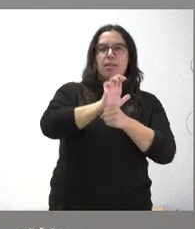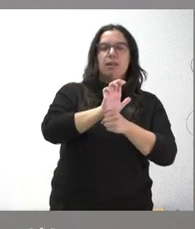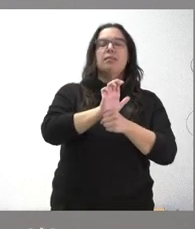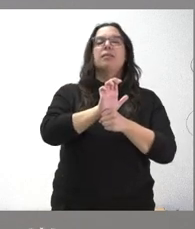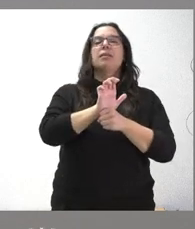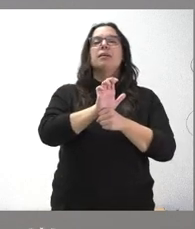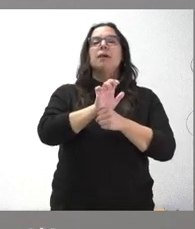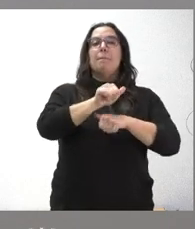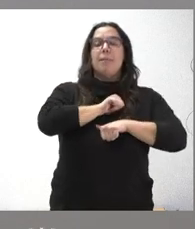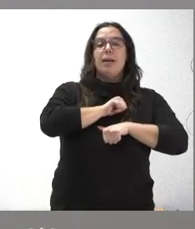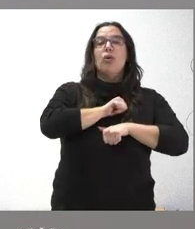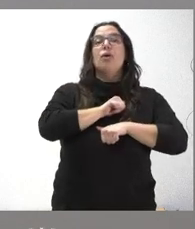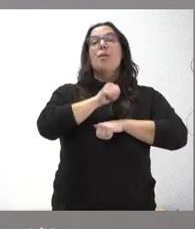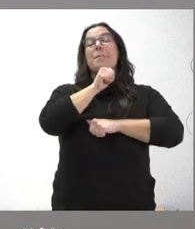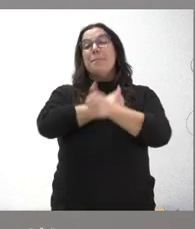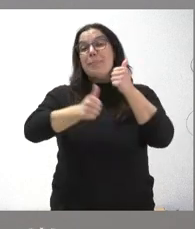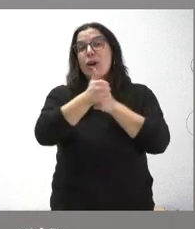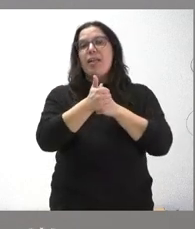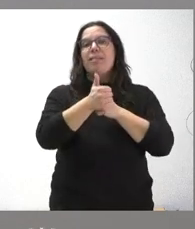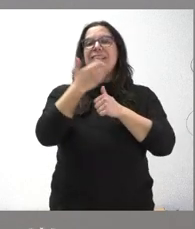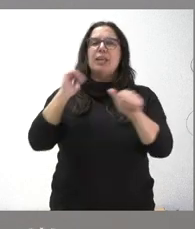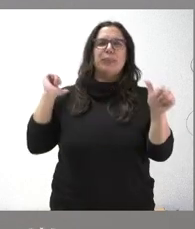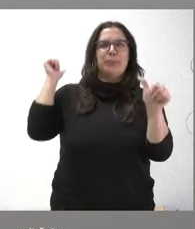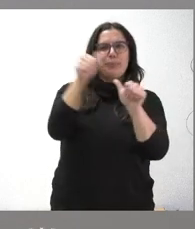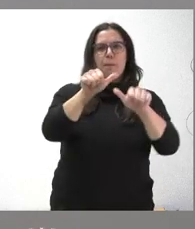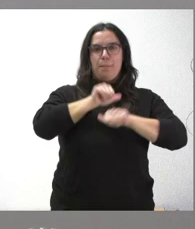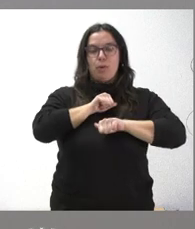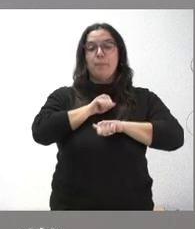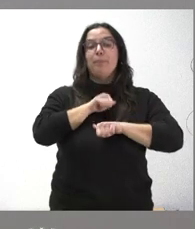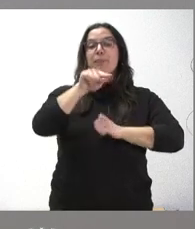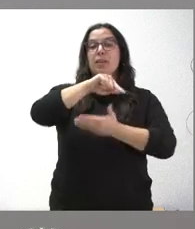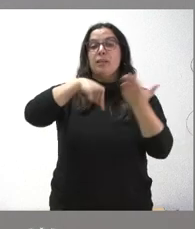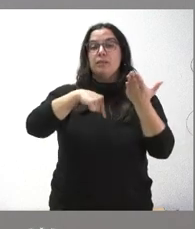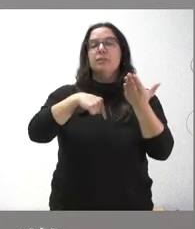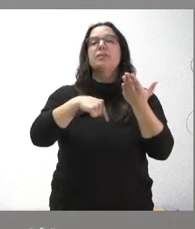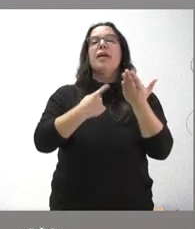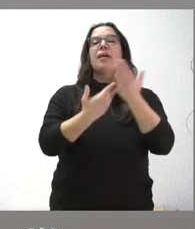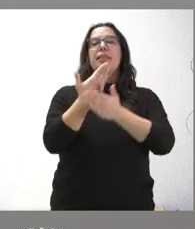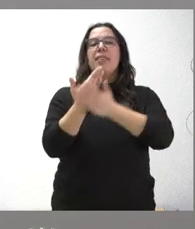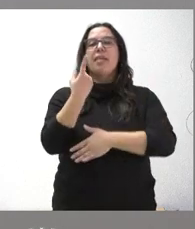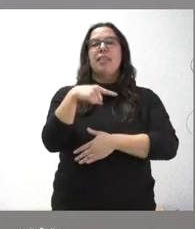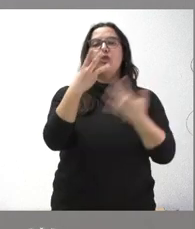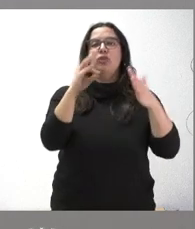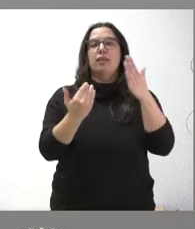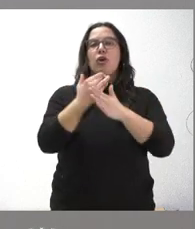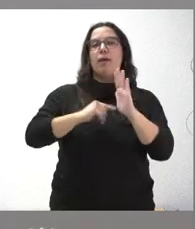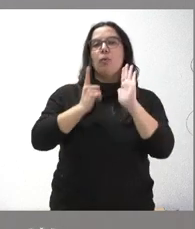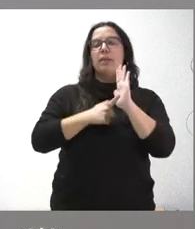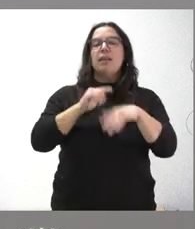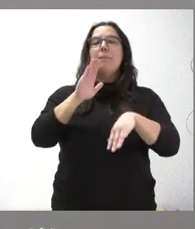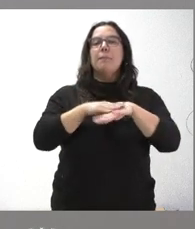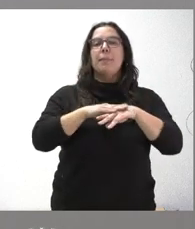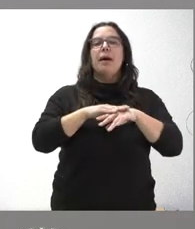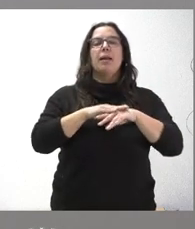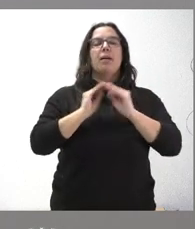con preferencia parados de larga duración se formalizarán contratos de 180 días a jornada completa para la reconstrucción